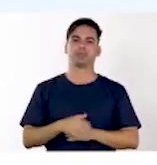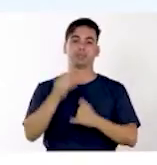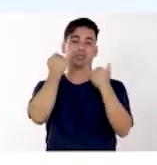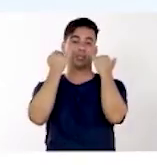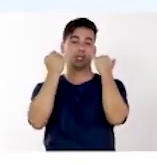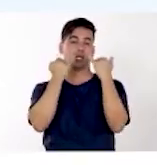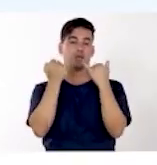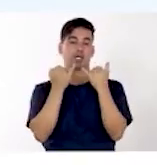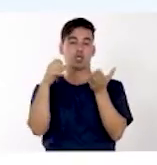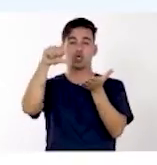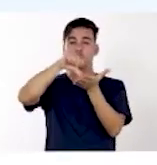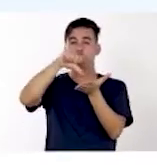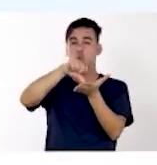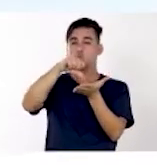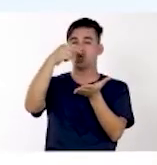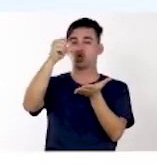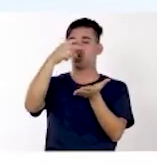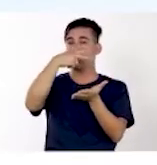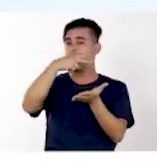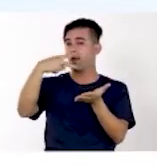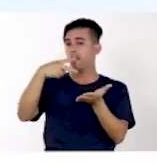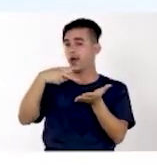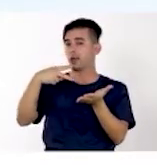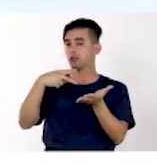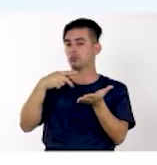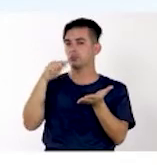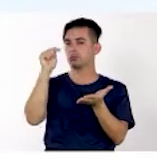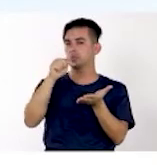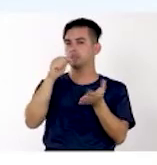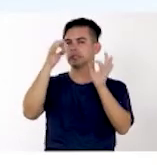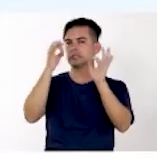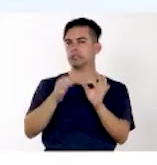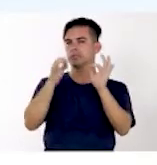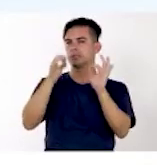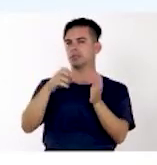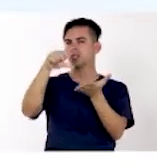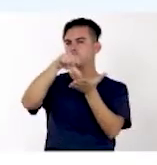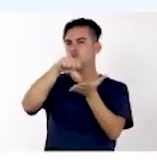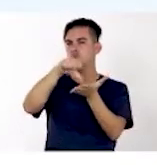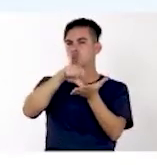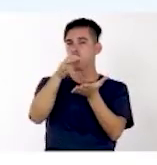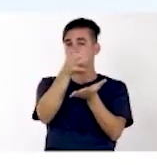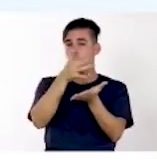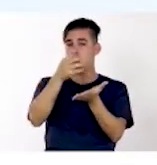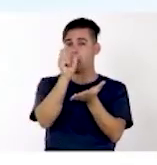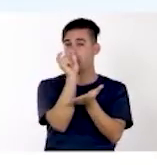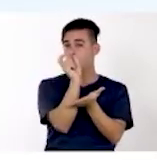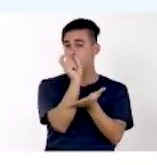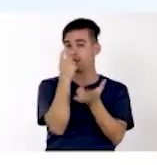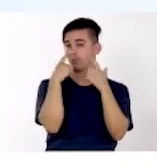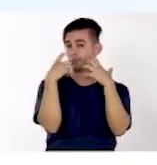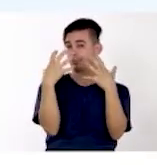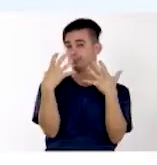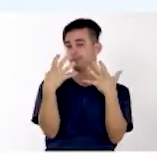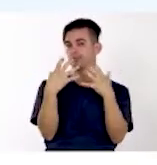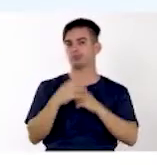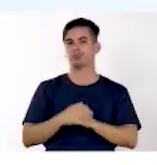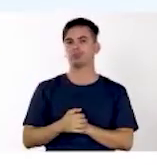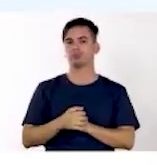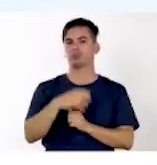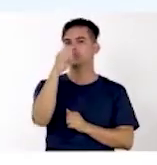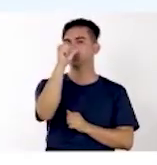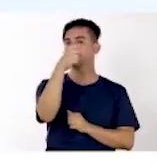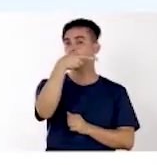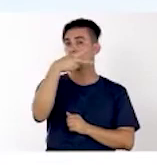Identificación de su núcleo. En el sujeto siempre el núcleo va a ser un sustantivo o una